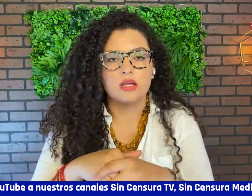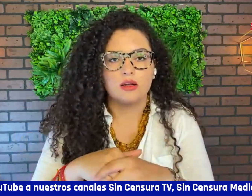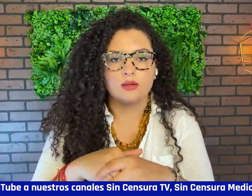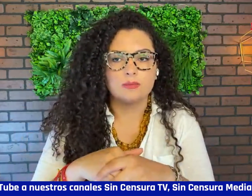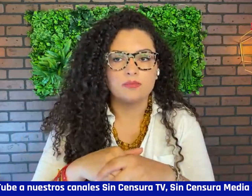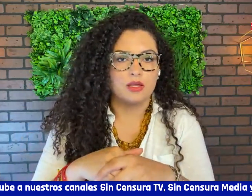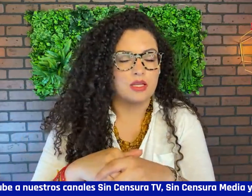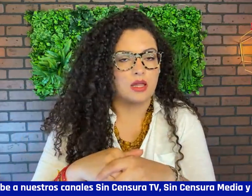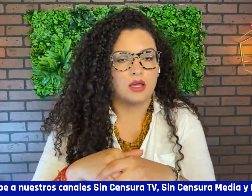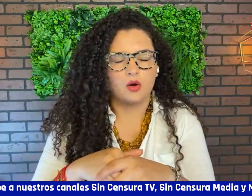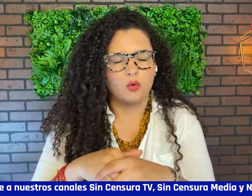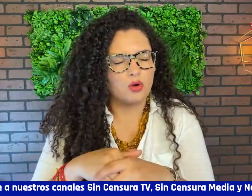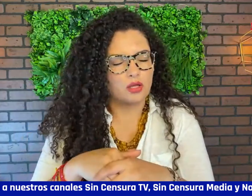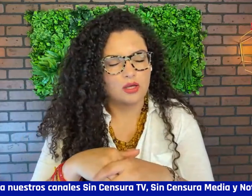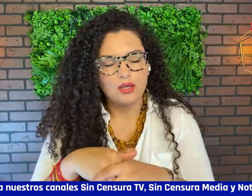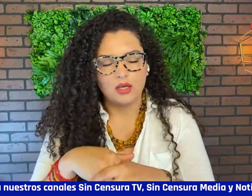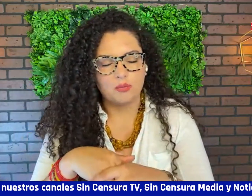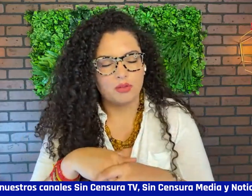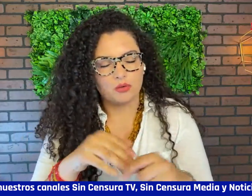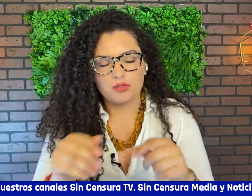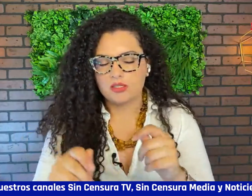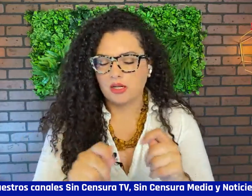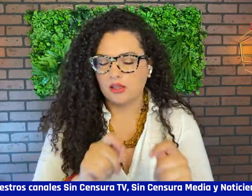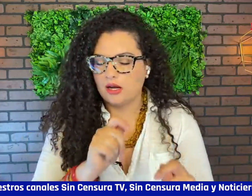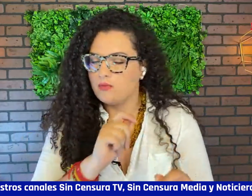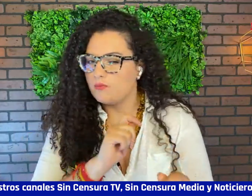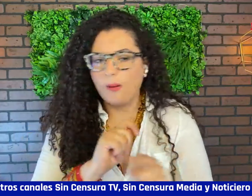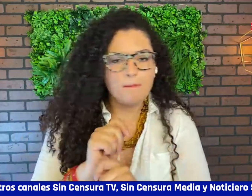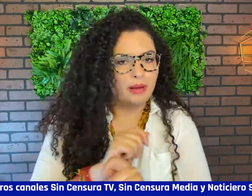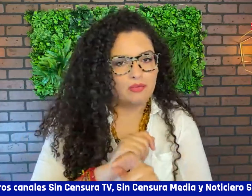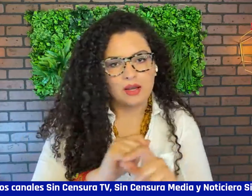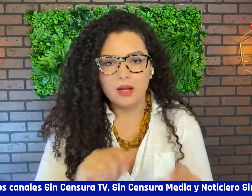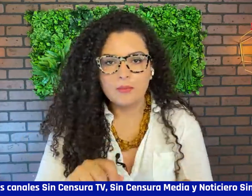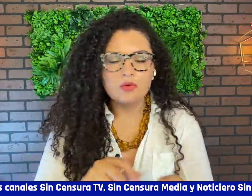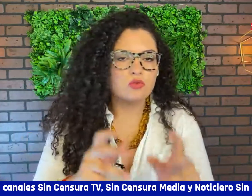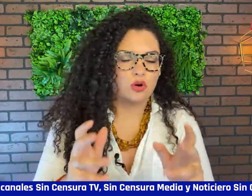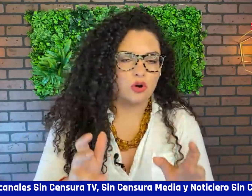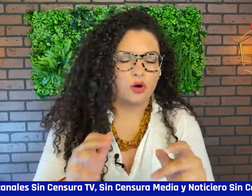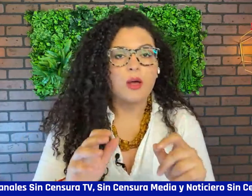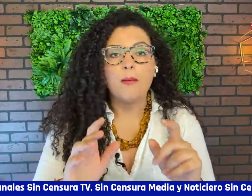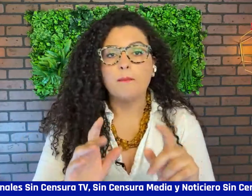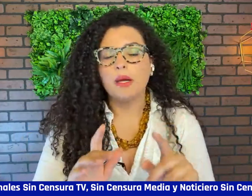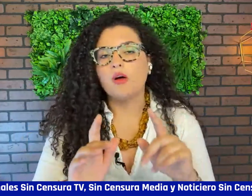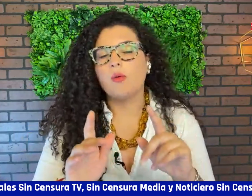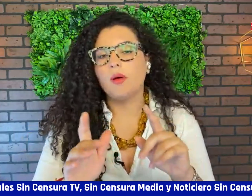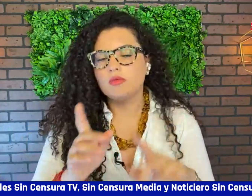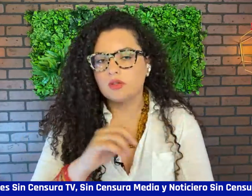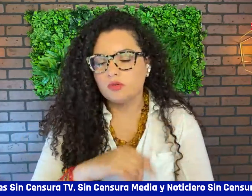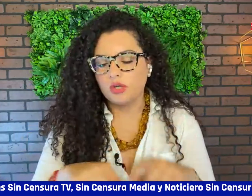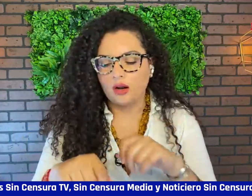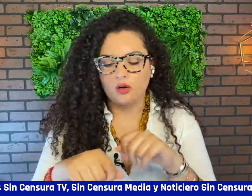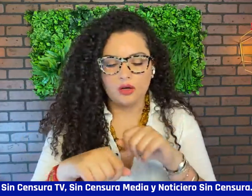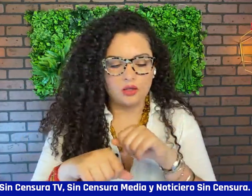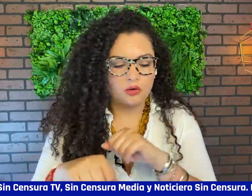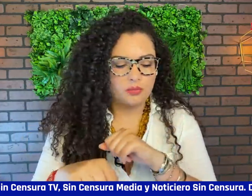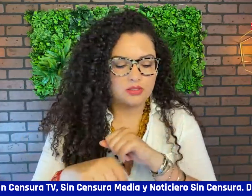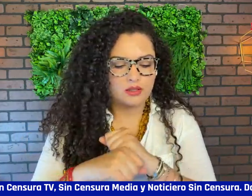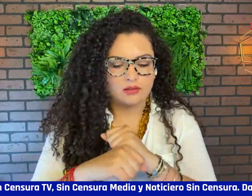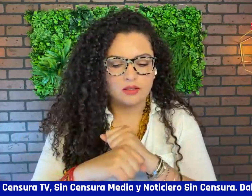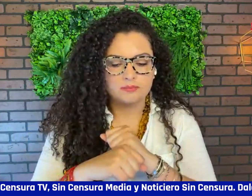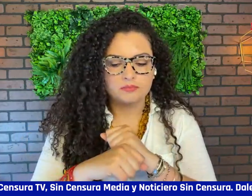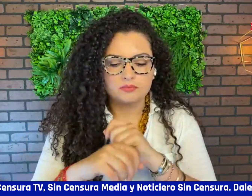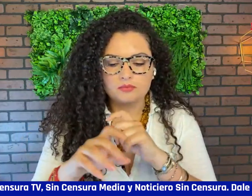pues no están, así que digan, ¡ay, qué Poder Judicial tan bomba tenemos! No, pero vamos a escuchar lo que